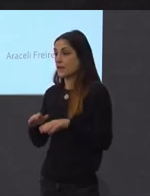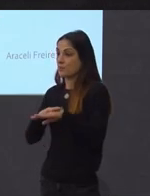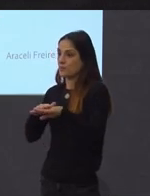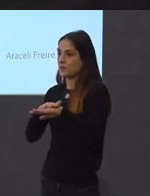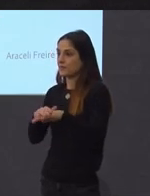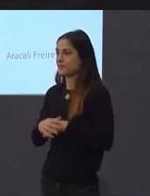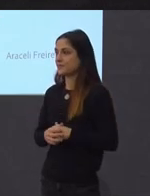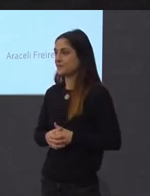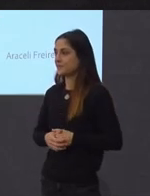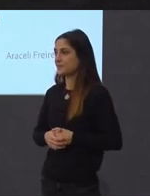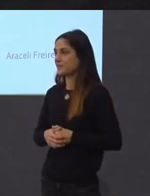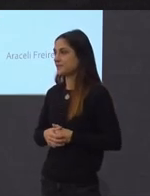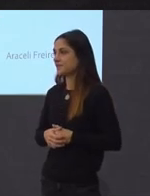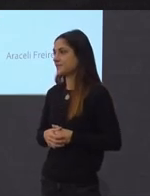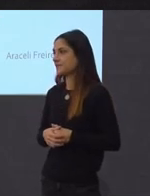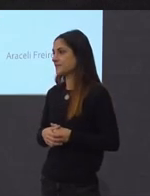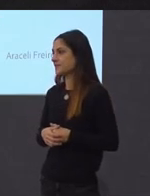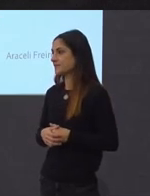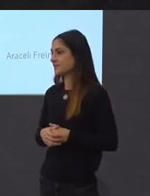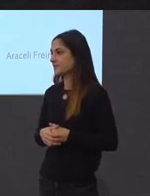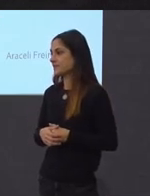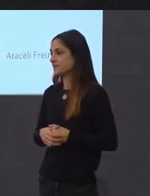Perdonade.